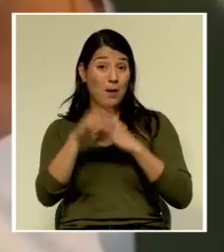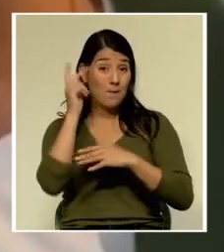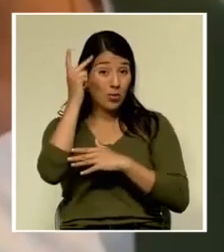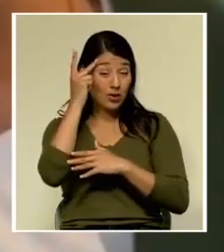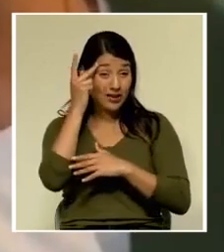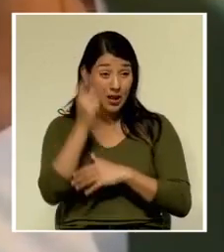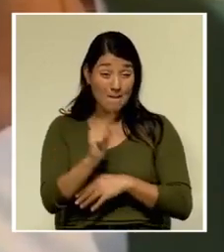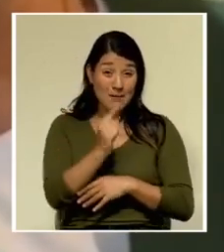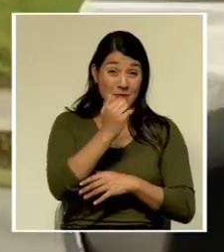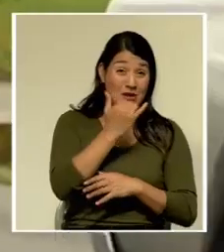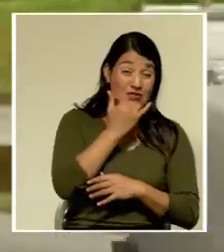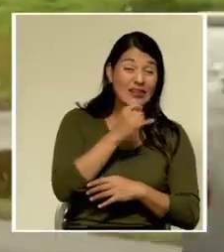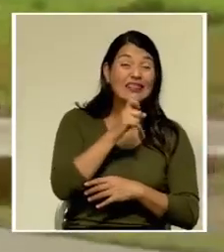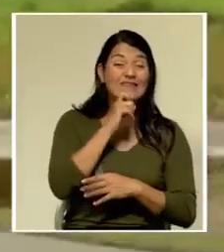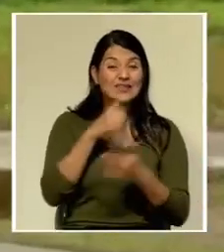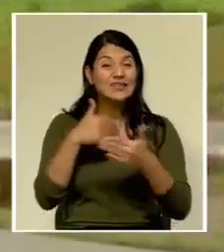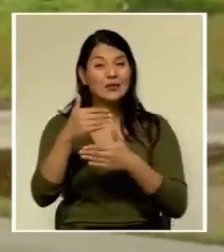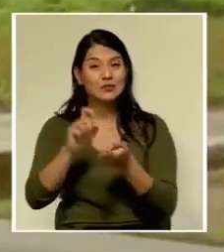una primera impresión.